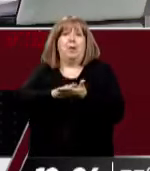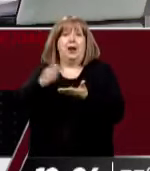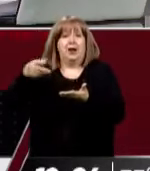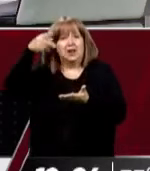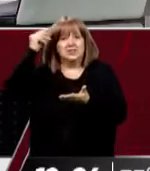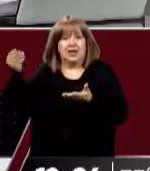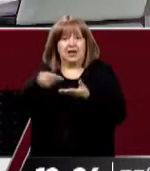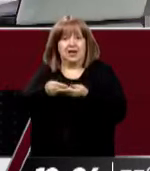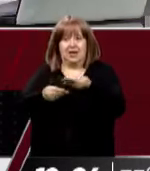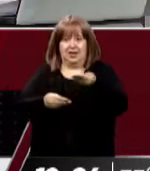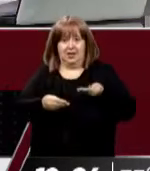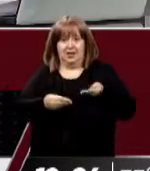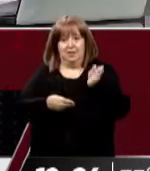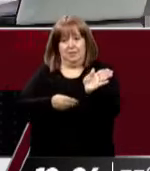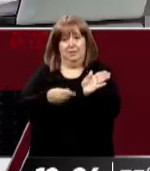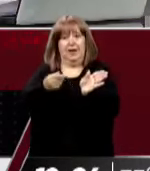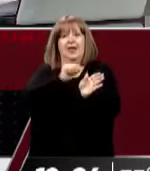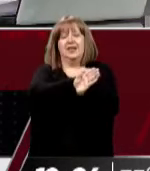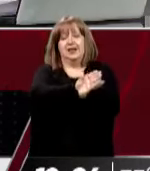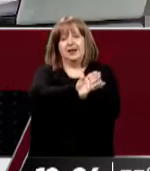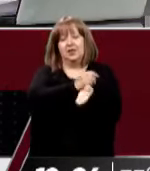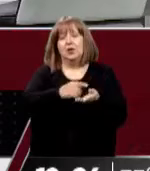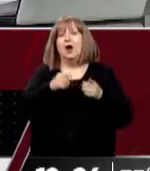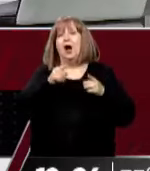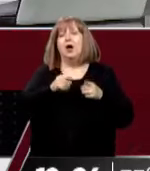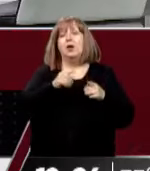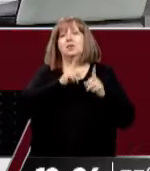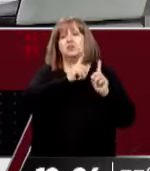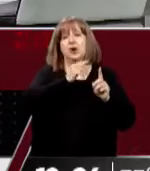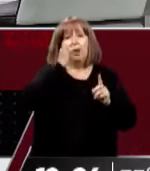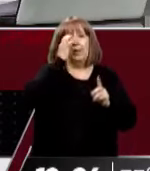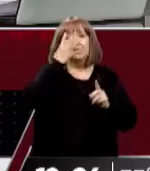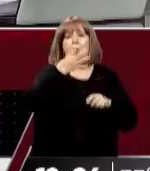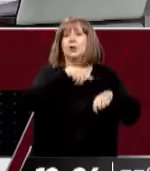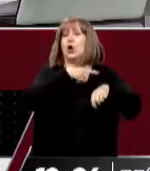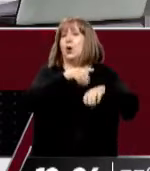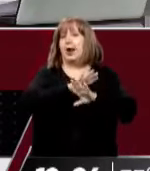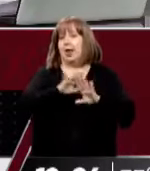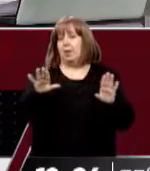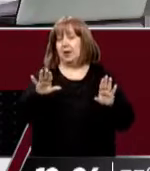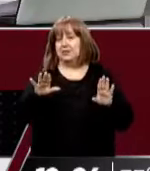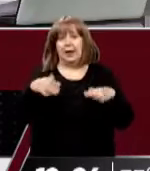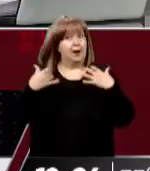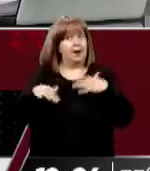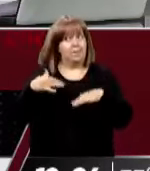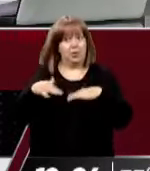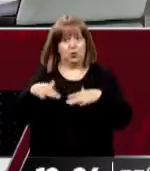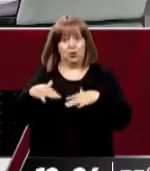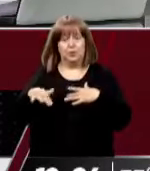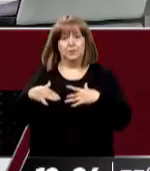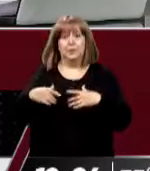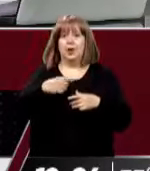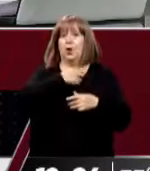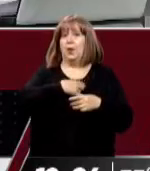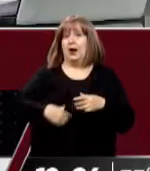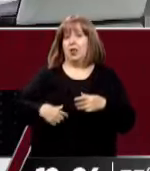disposición de la siguiente instancia. Mientras tanto, solamente está detenido por estas primeras razones por las que fue encontrado. Por lo tanto,